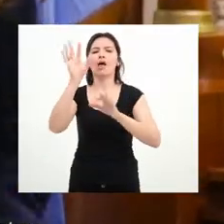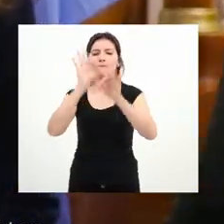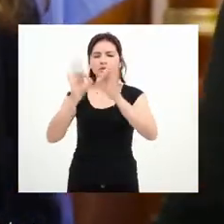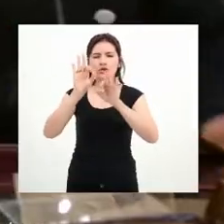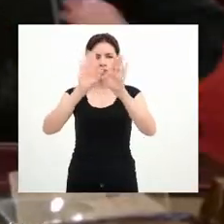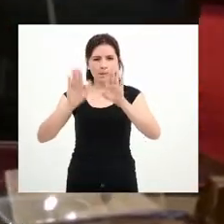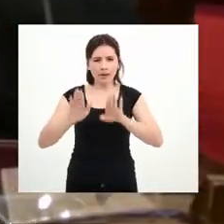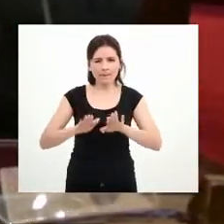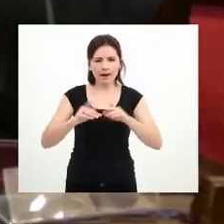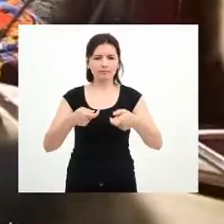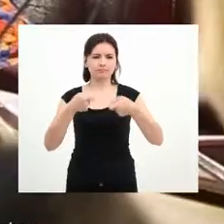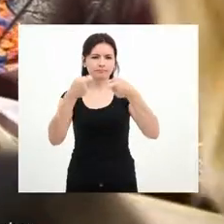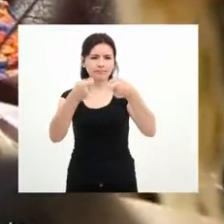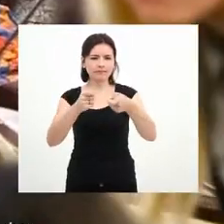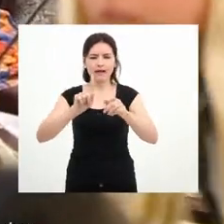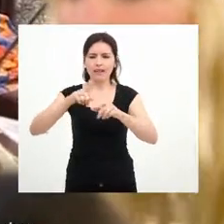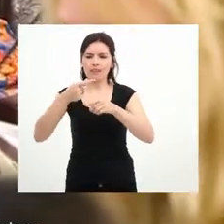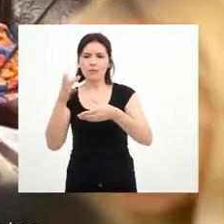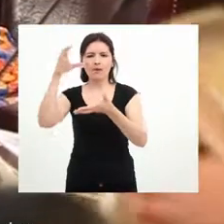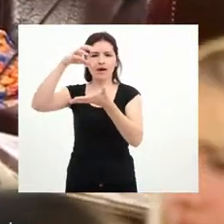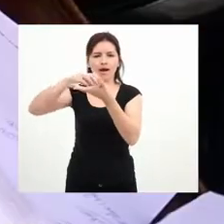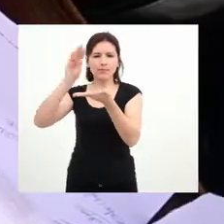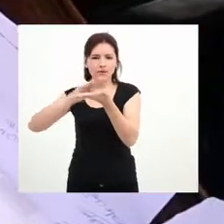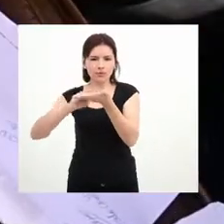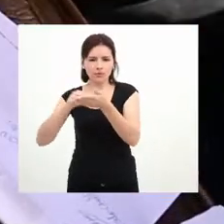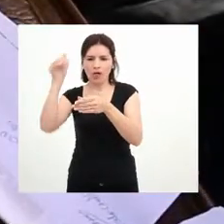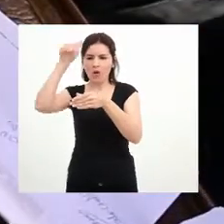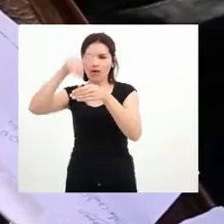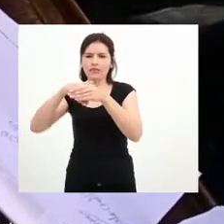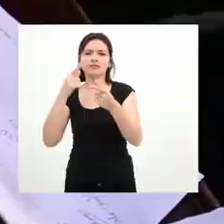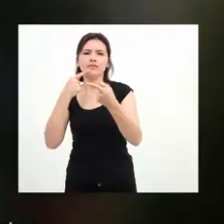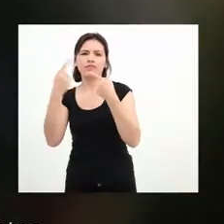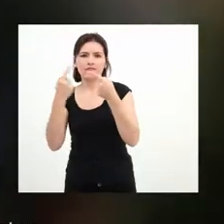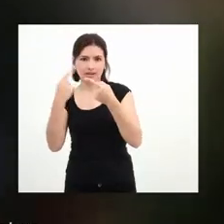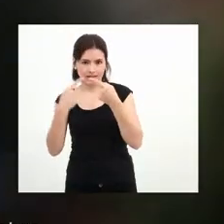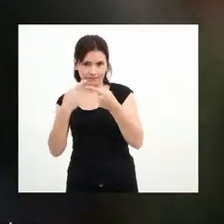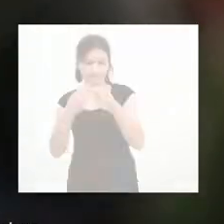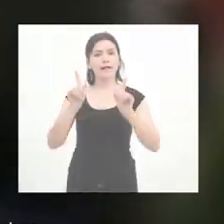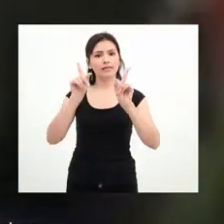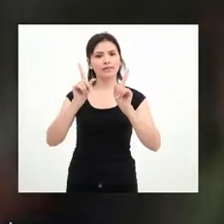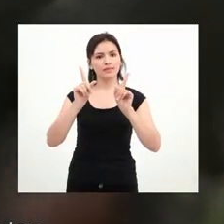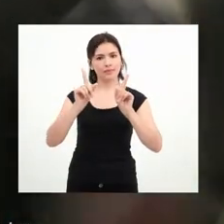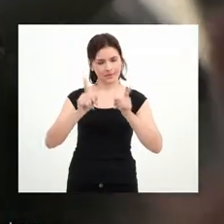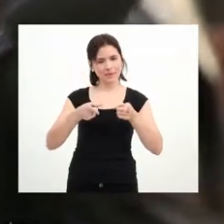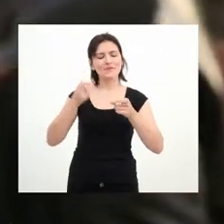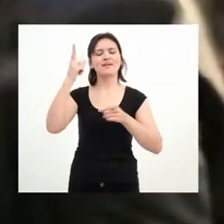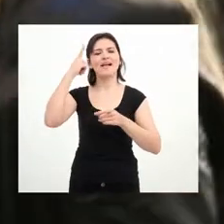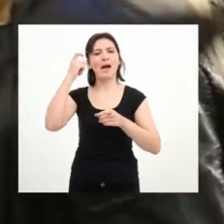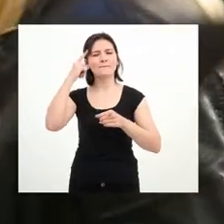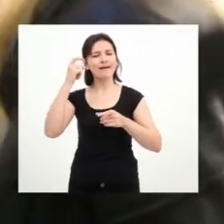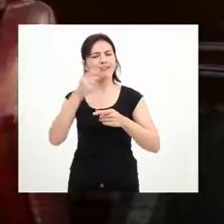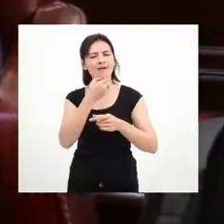abordar, investigan, se informan, preparan los proyectos, los presentan y los debaten en el recinto de la Cámara de Diputados.